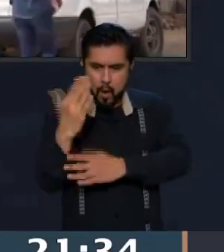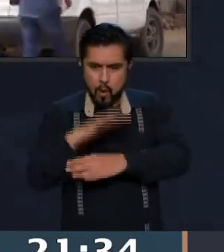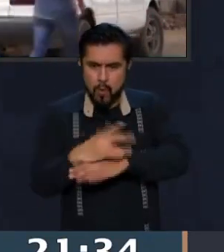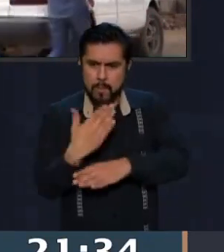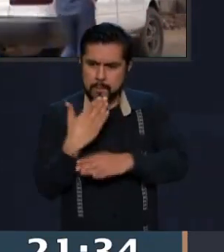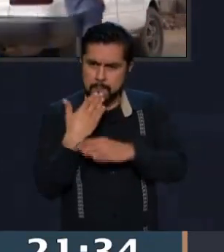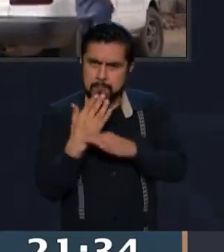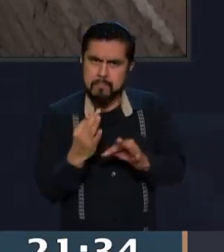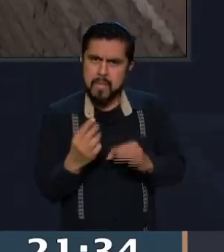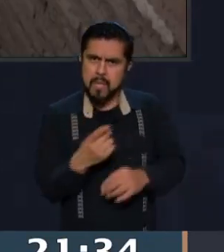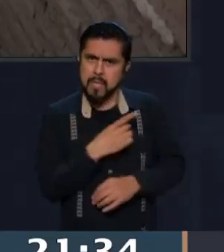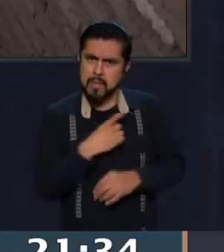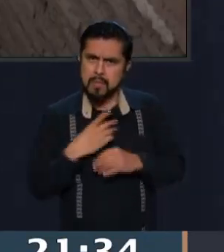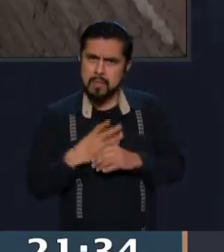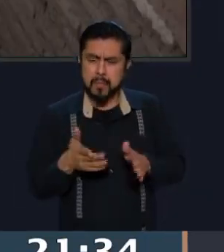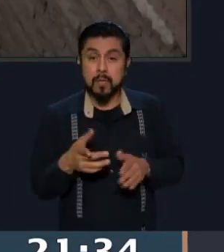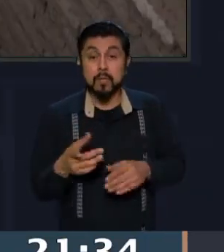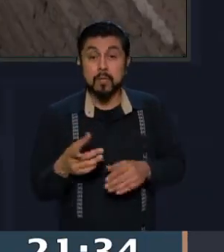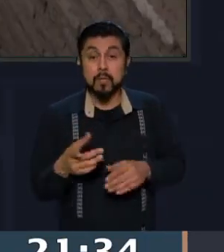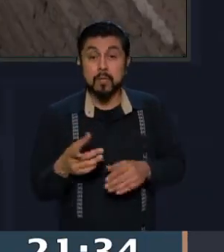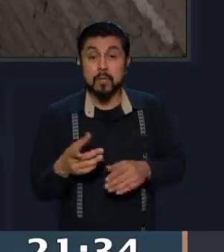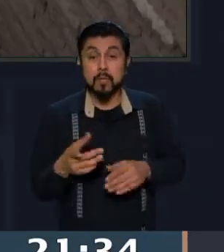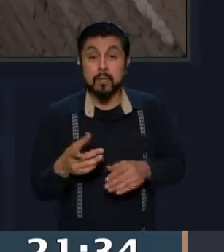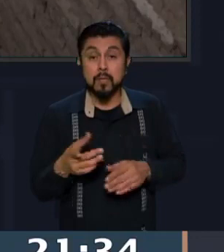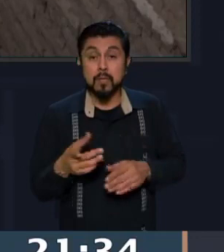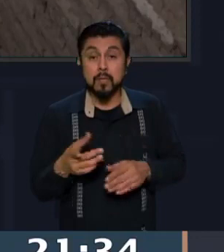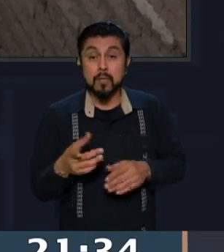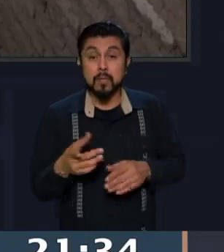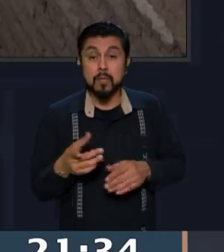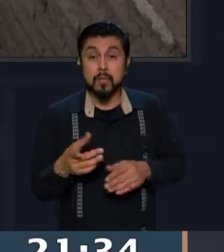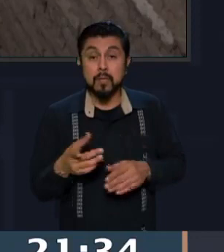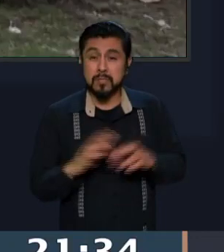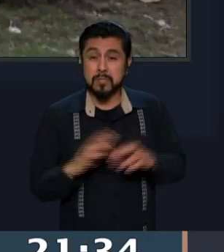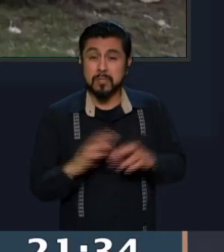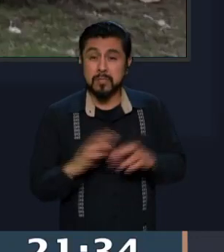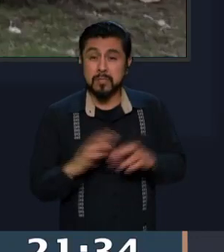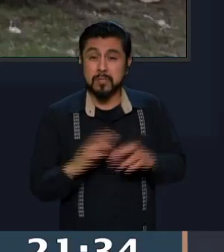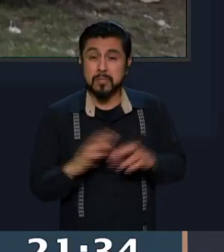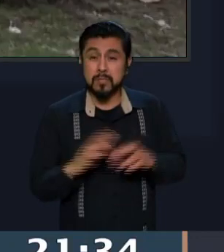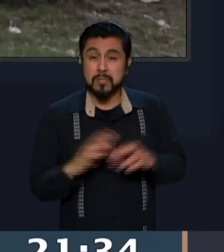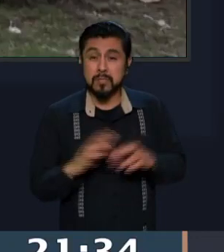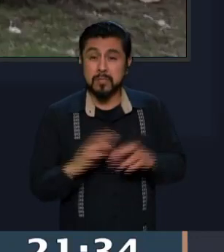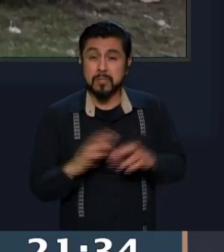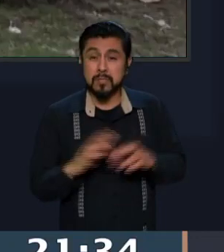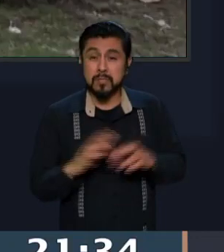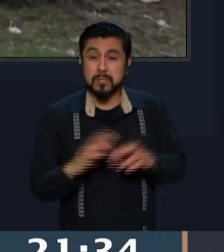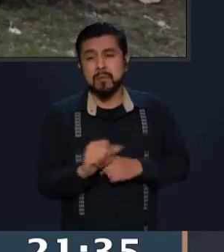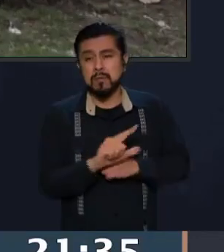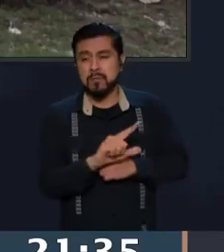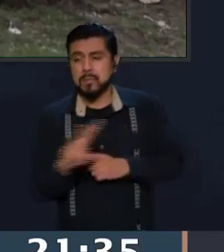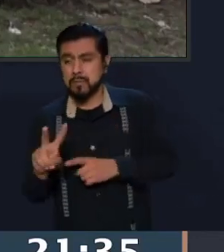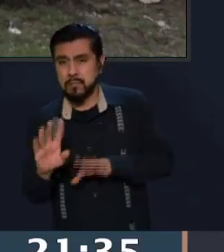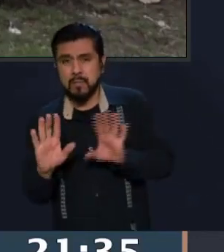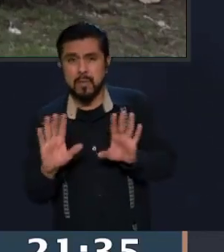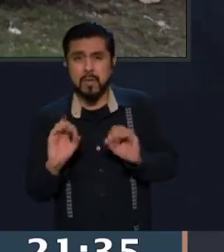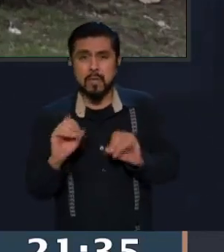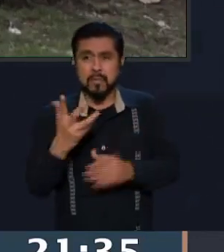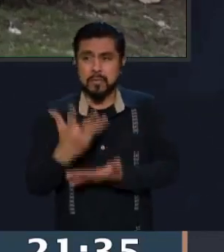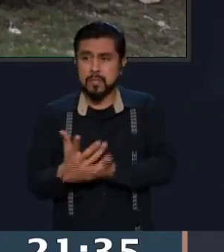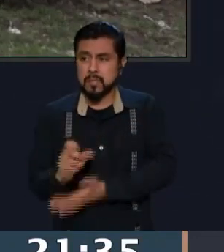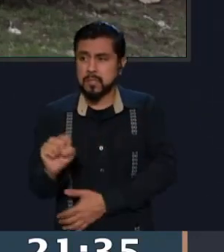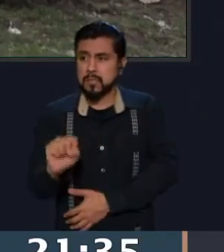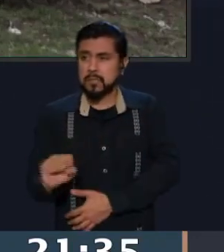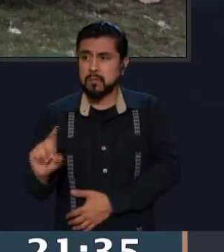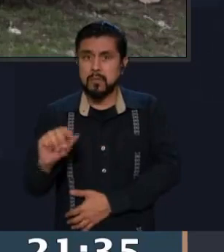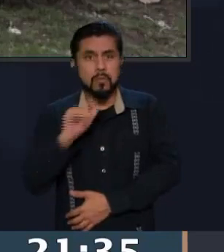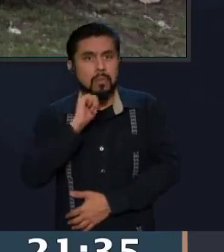de nuestro país, Braulio, no tienen esto que le llamamos semana inglesa, o sea, sábado y domingo, o por lo menos 2 días, ¿no? En general que son